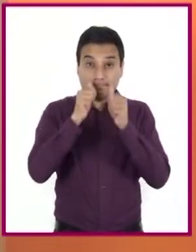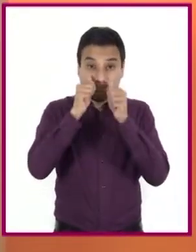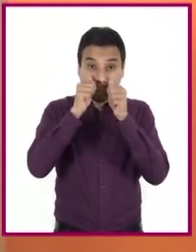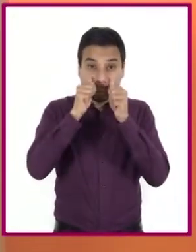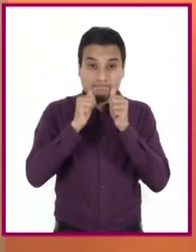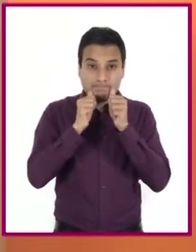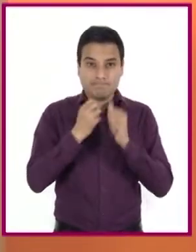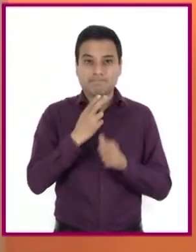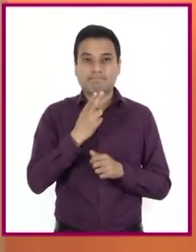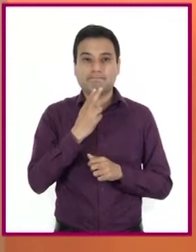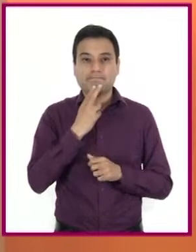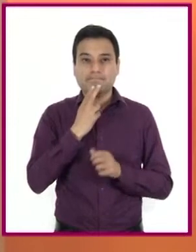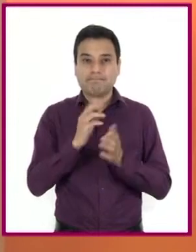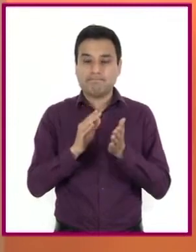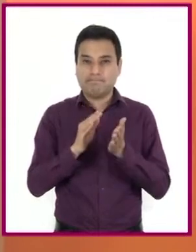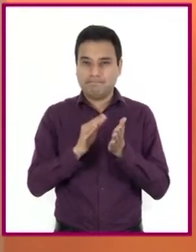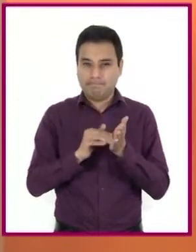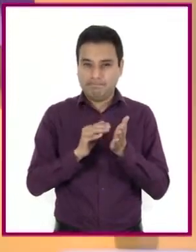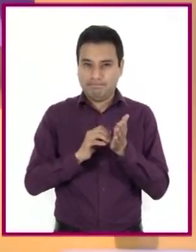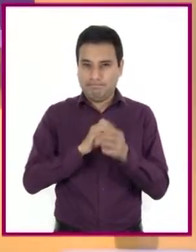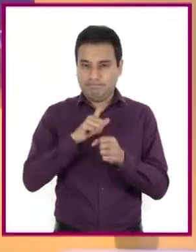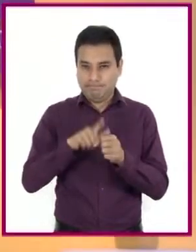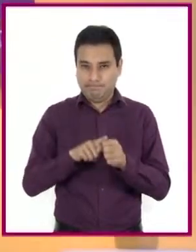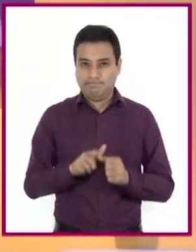sus hojas Ledger, punzón y regleta.